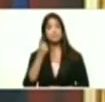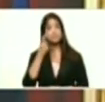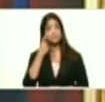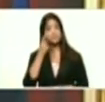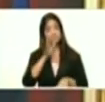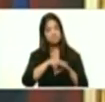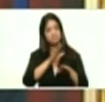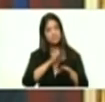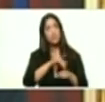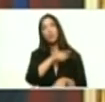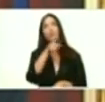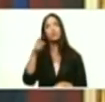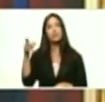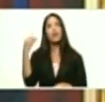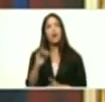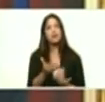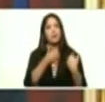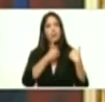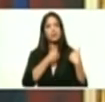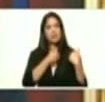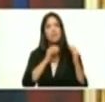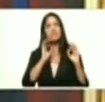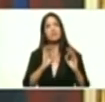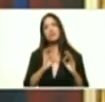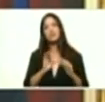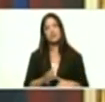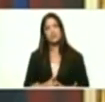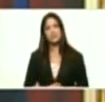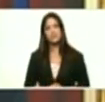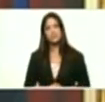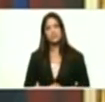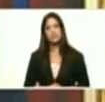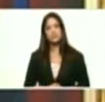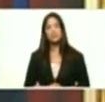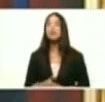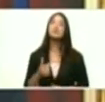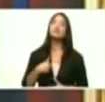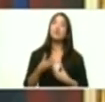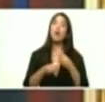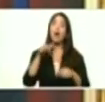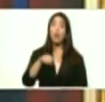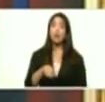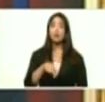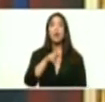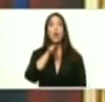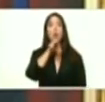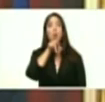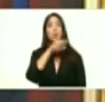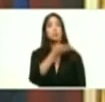queridos camaradas, que tienen la responsabilidad fundamental. Yo no estoy haciendo aquí un discurso